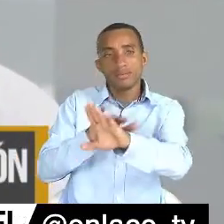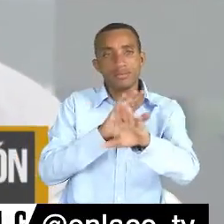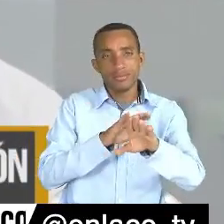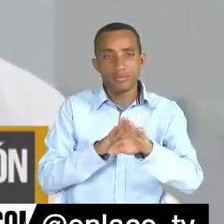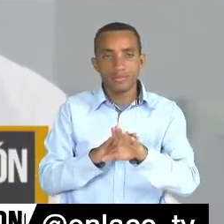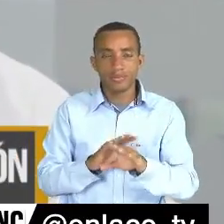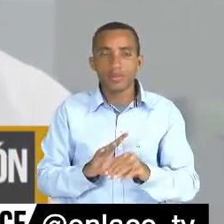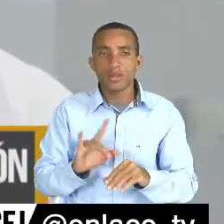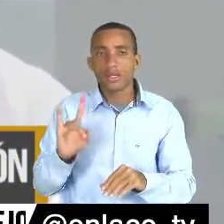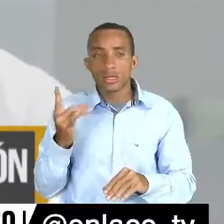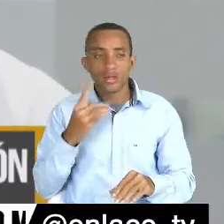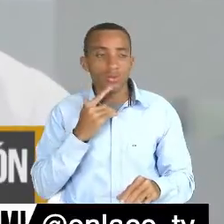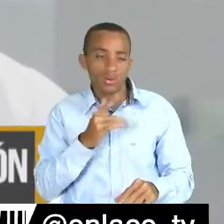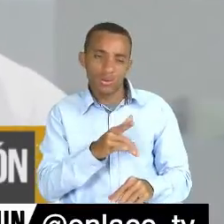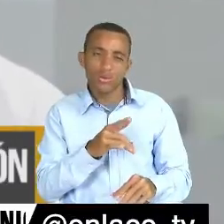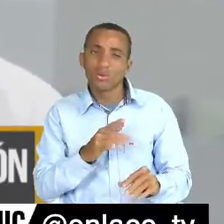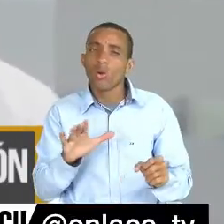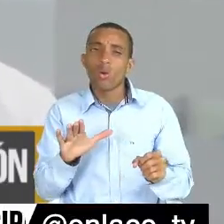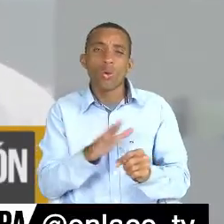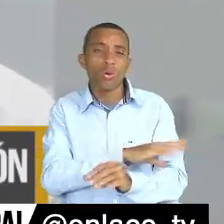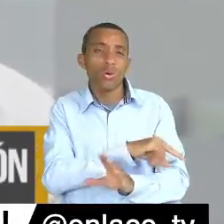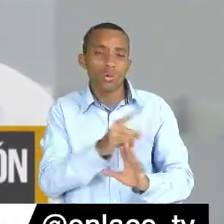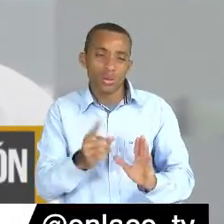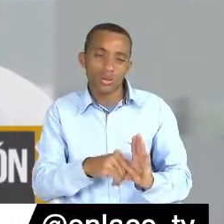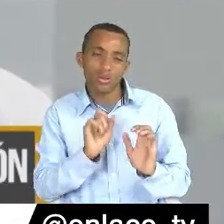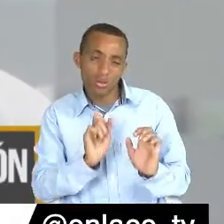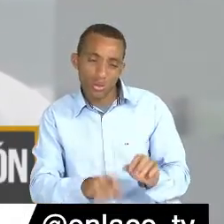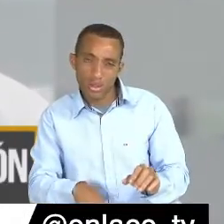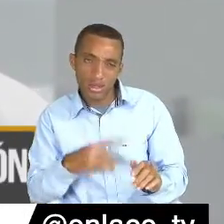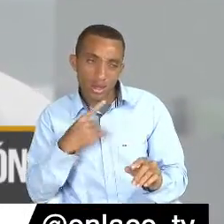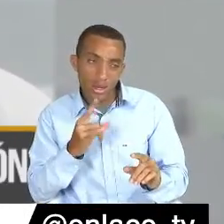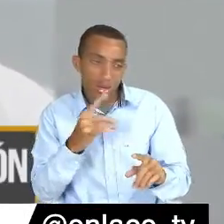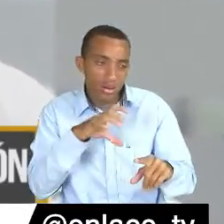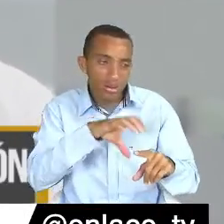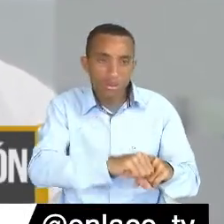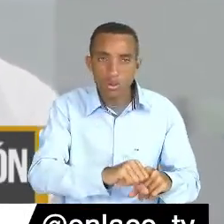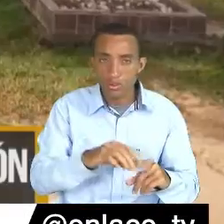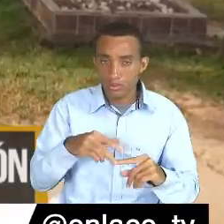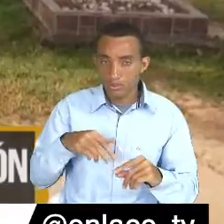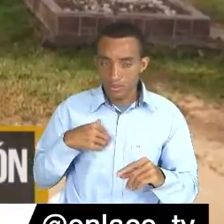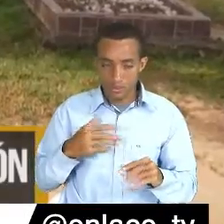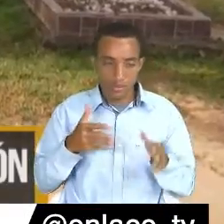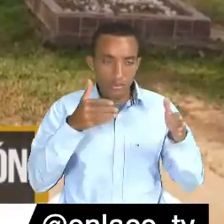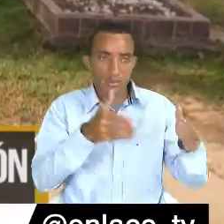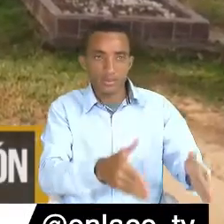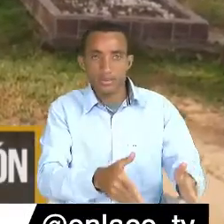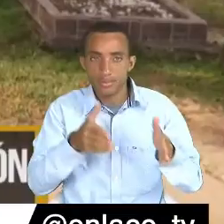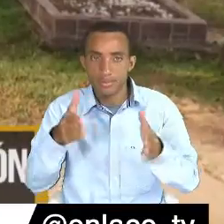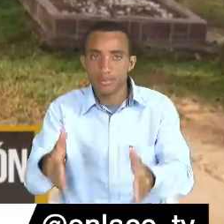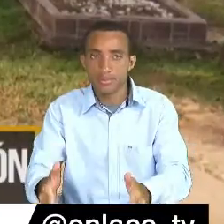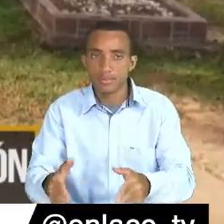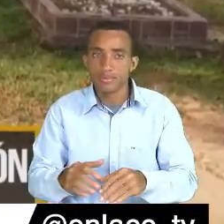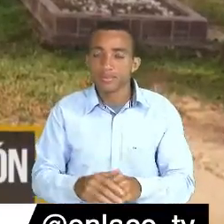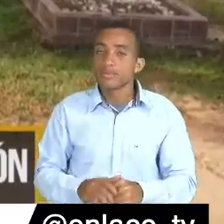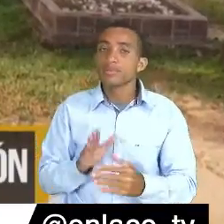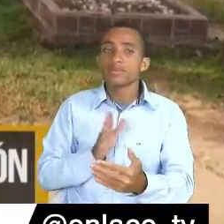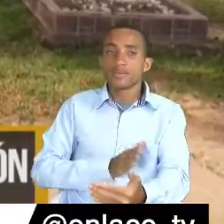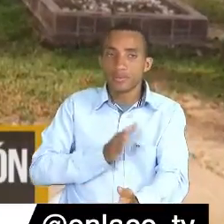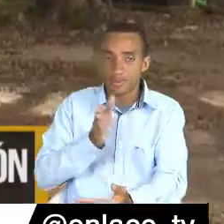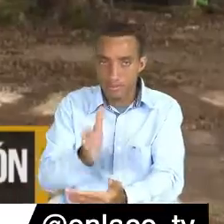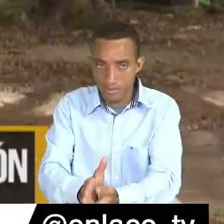digamos cupos en el cementerio para poder hacer los entierros de manera digna. El trámite que debe hacer en la Secretaría de